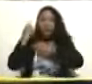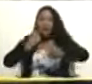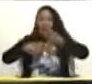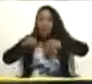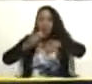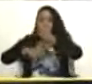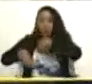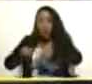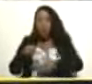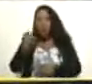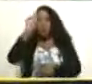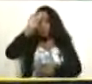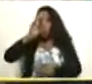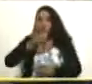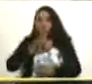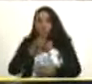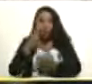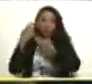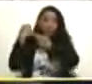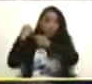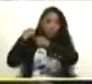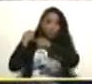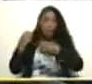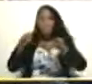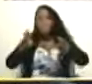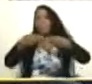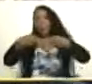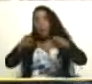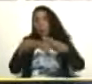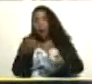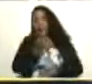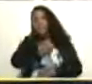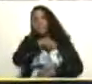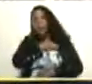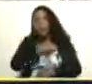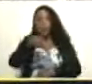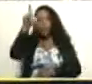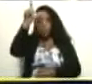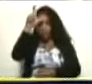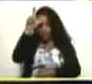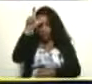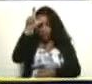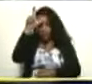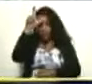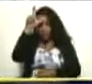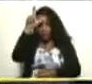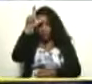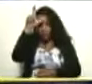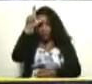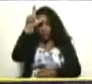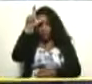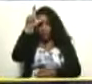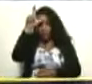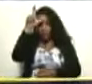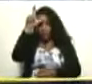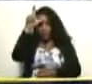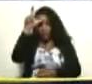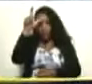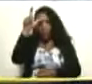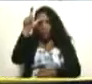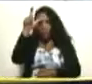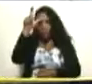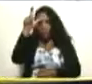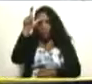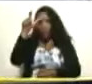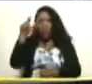República Dominicana, Panamá, España, Turquía, Nigeria, Irak,